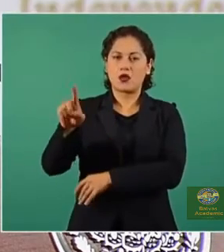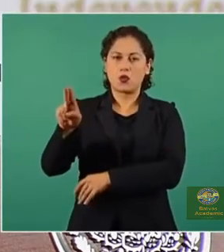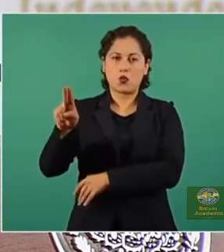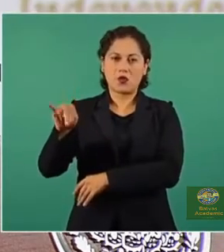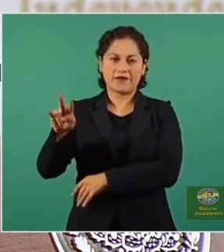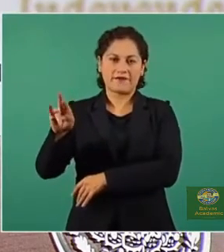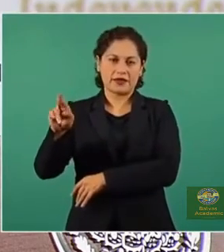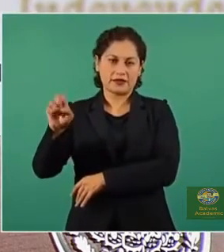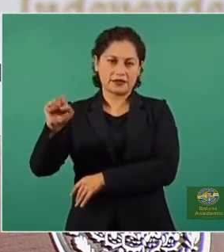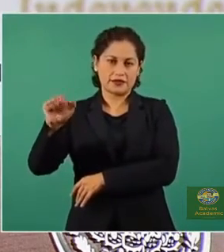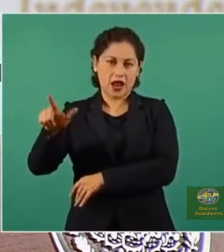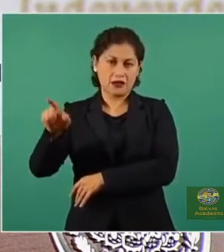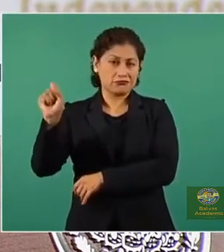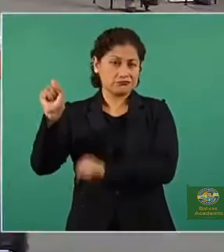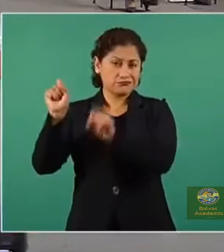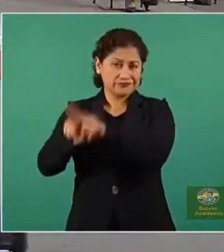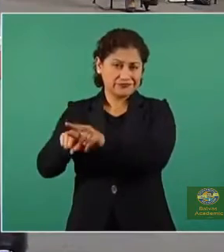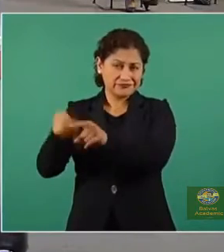Ahí está dicho todo.